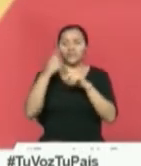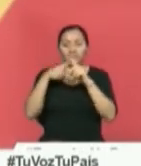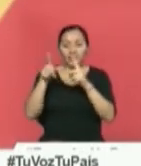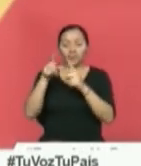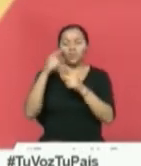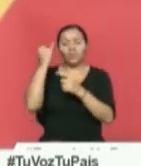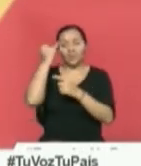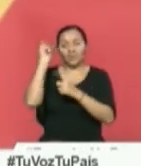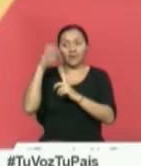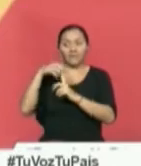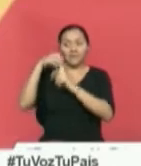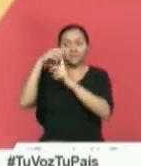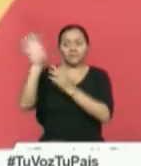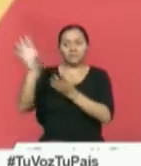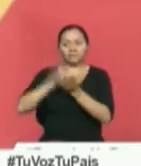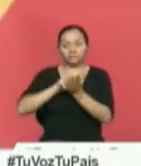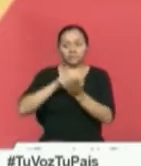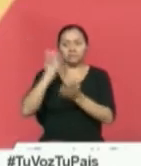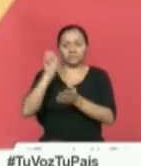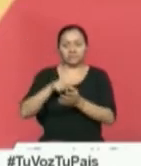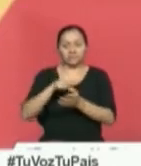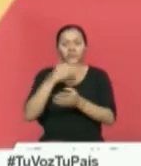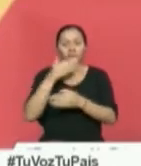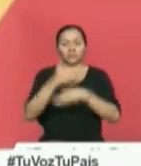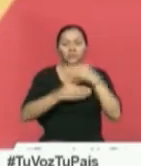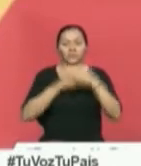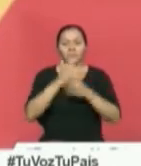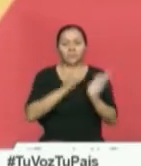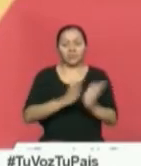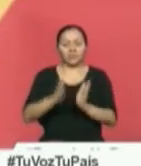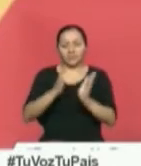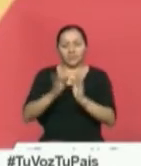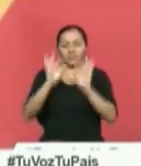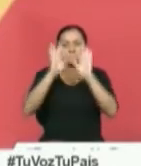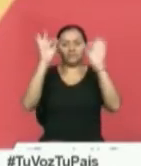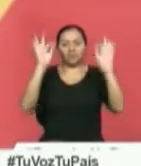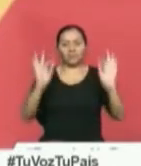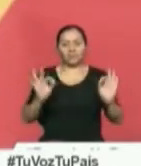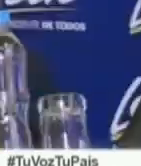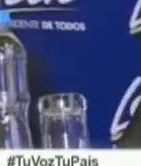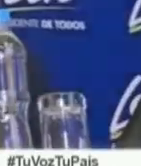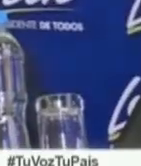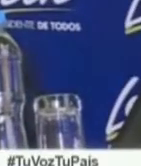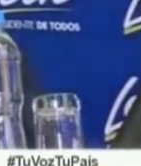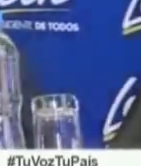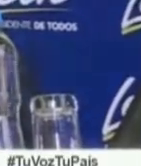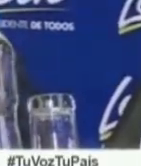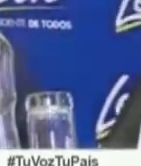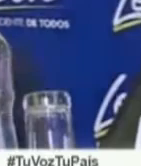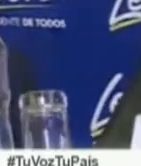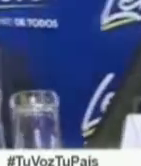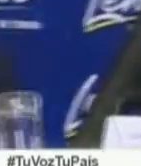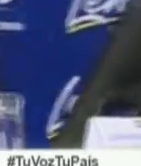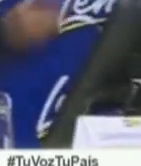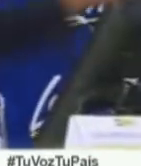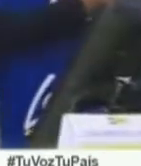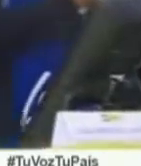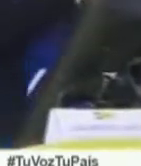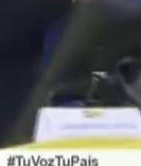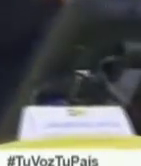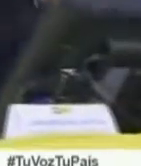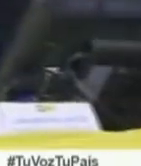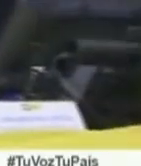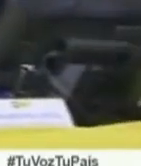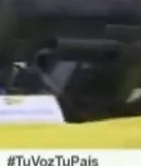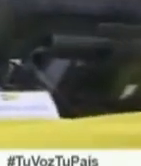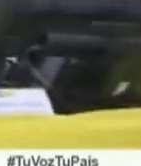Ejecutivo. Y a partir de eso ya se prepararon los formatos y demás para iniciar el proceso. A pesar que los equipos de transición de